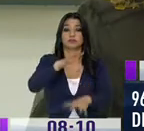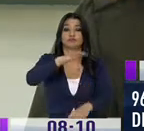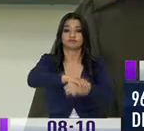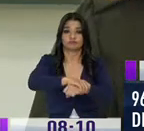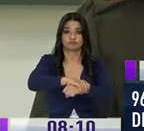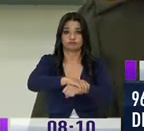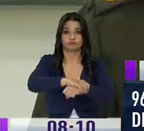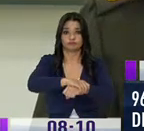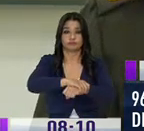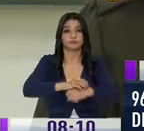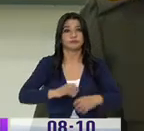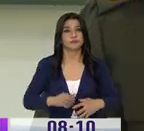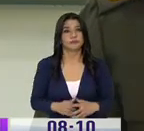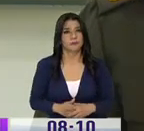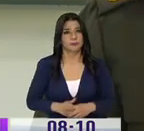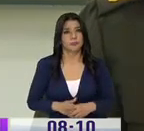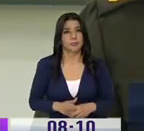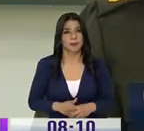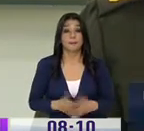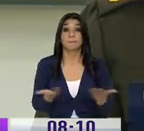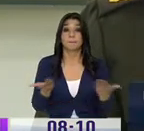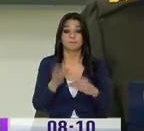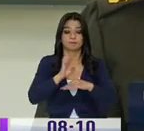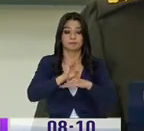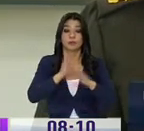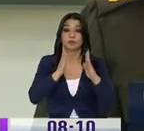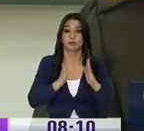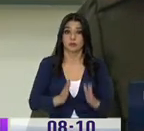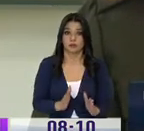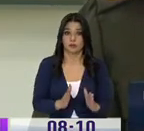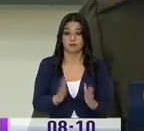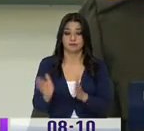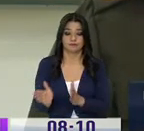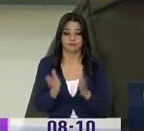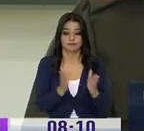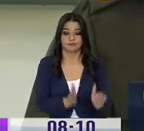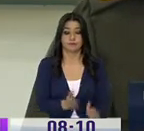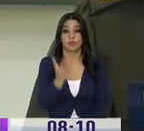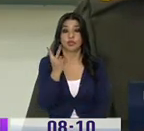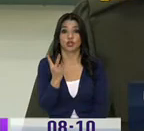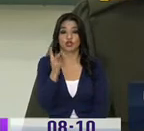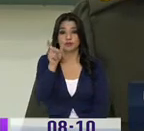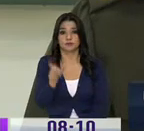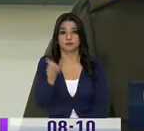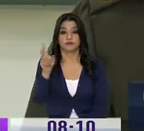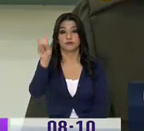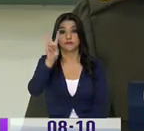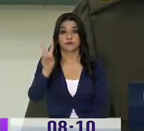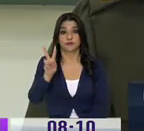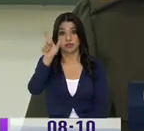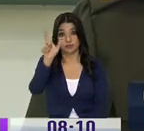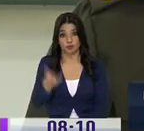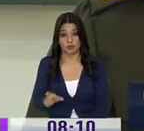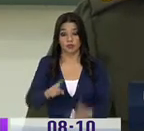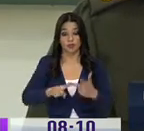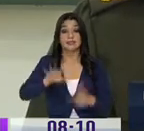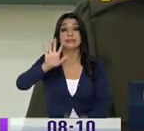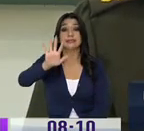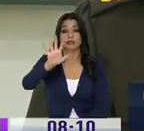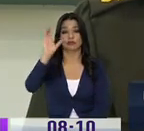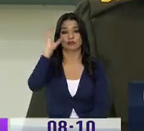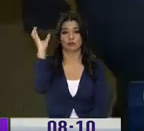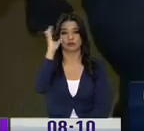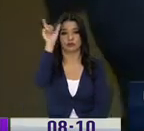detenidas. Estas son de nacionalidad ecuatoriana. Tenemos 2 venezolanos. 5 de